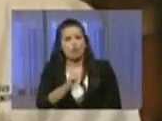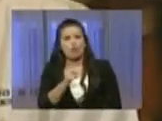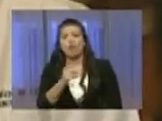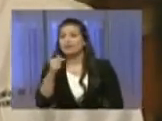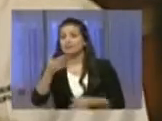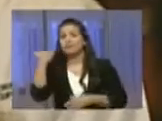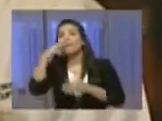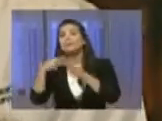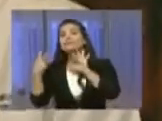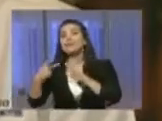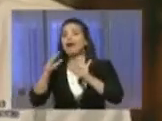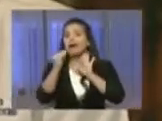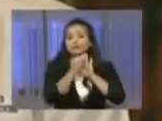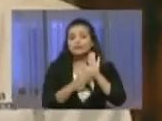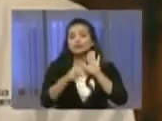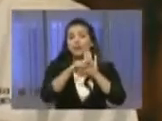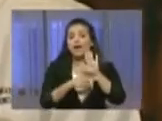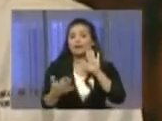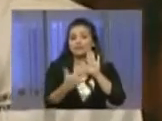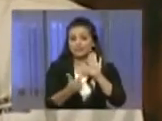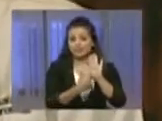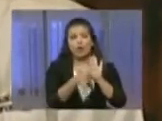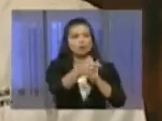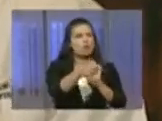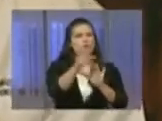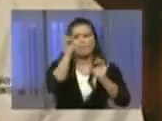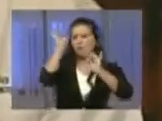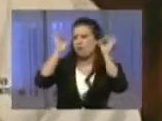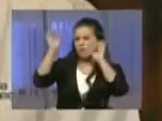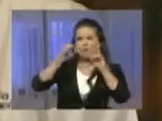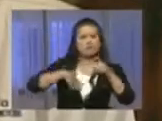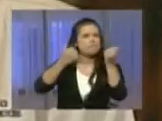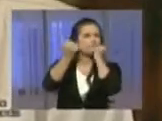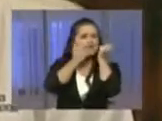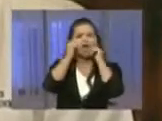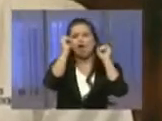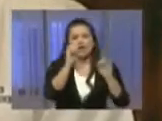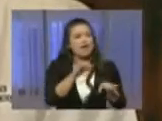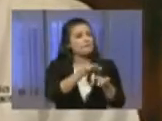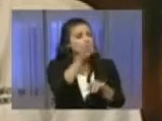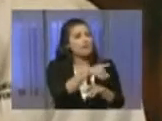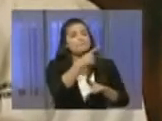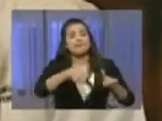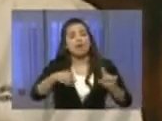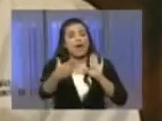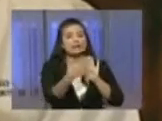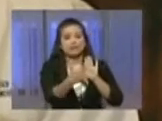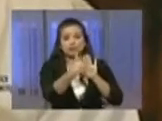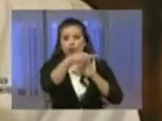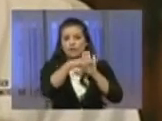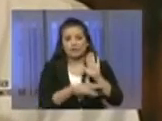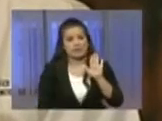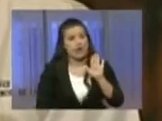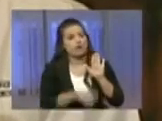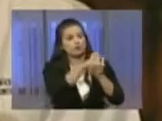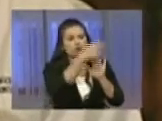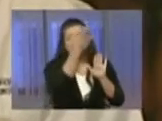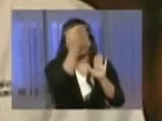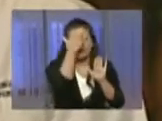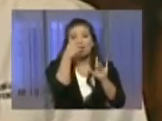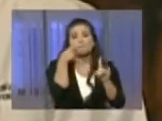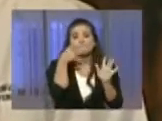realidad esa es la realidad y esa es la Norma y ustedes Lo sabían lo que pasa es que engañan hasta su propia gente